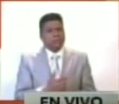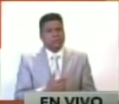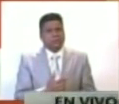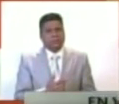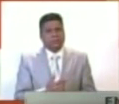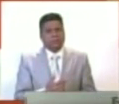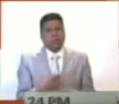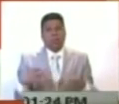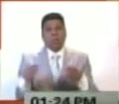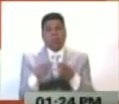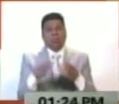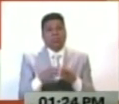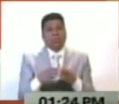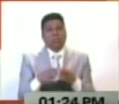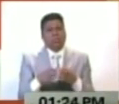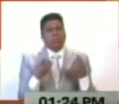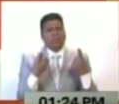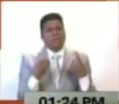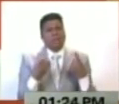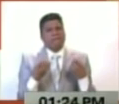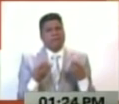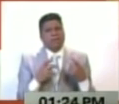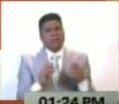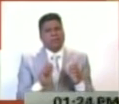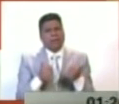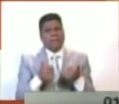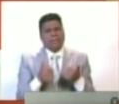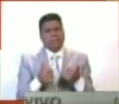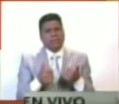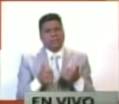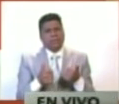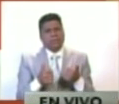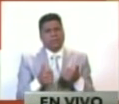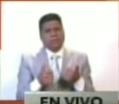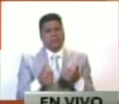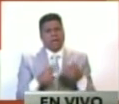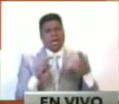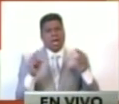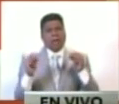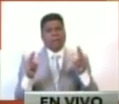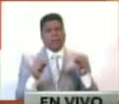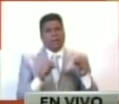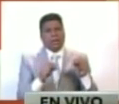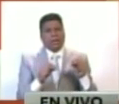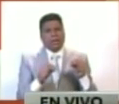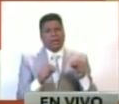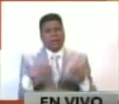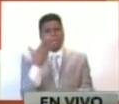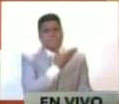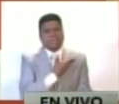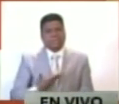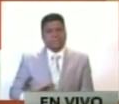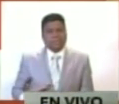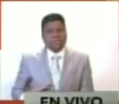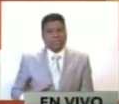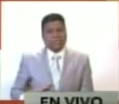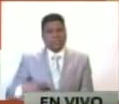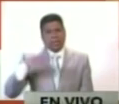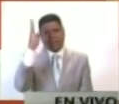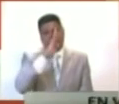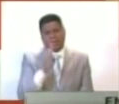unas delegaciones que se han ausentado cuando ha empezado a hablar el presidente de Brasil, el señor Temer. En fin, lo que le quería preguntar, el presidente